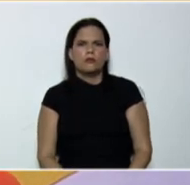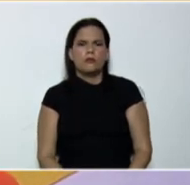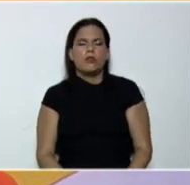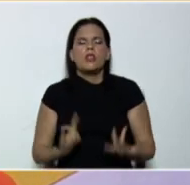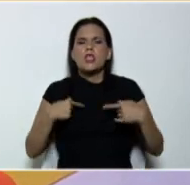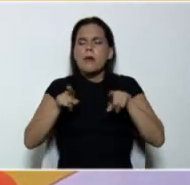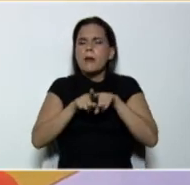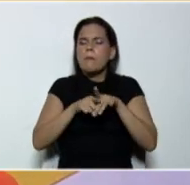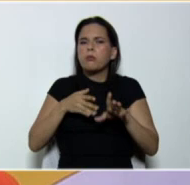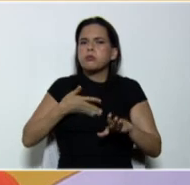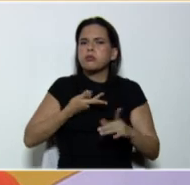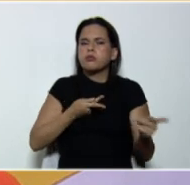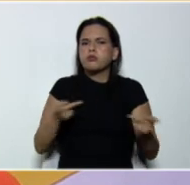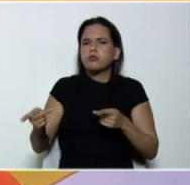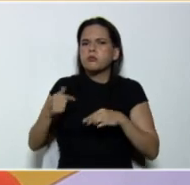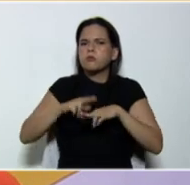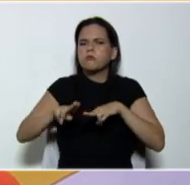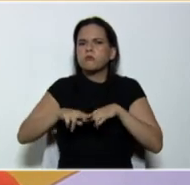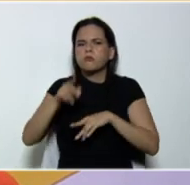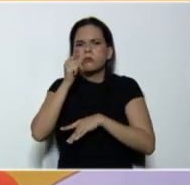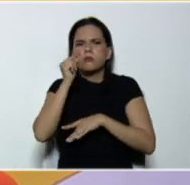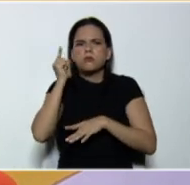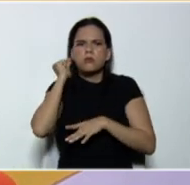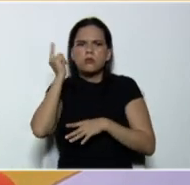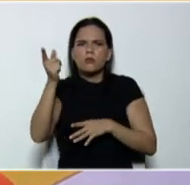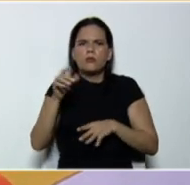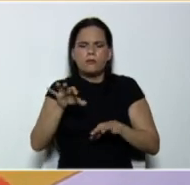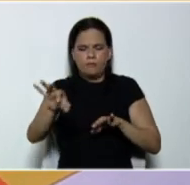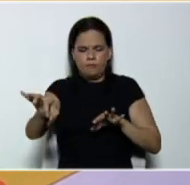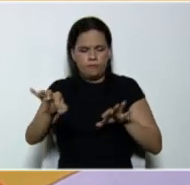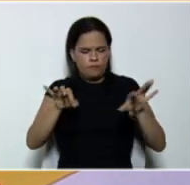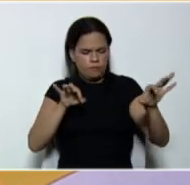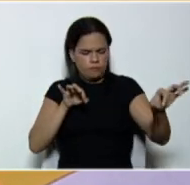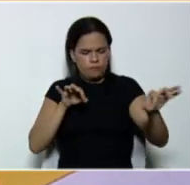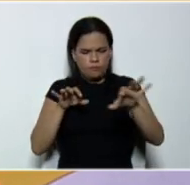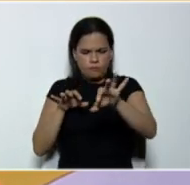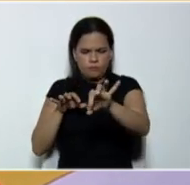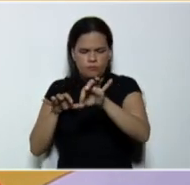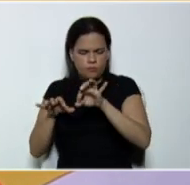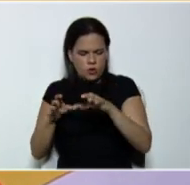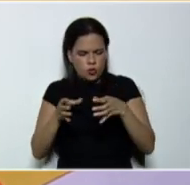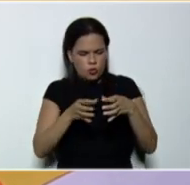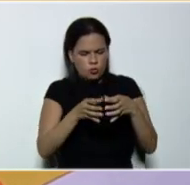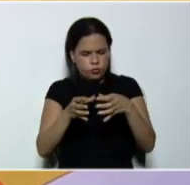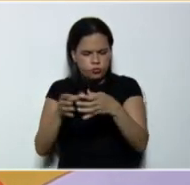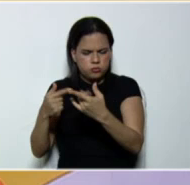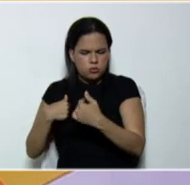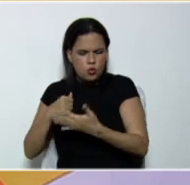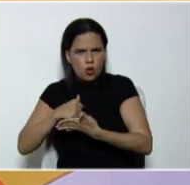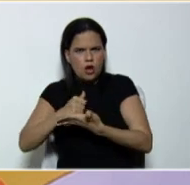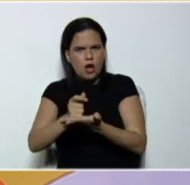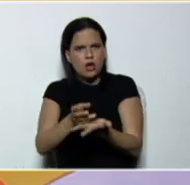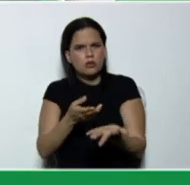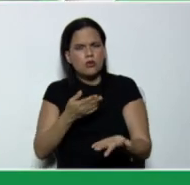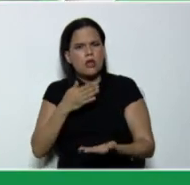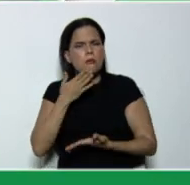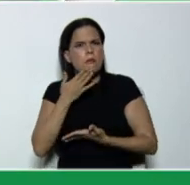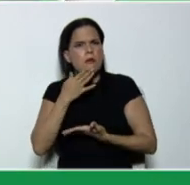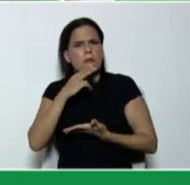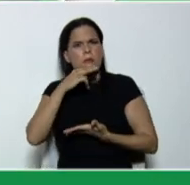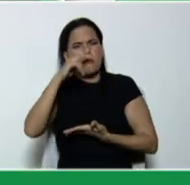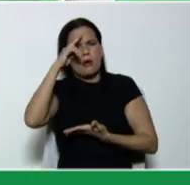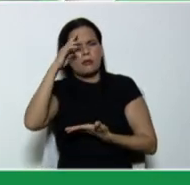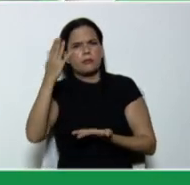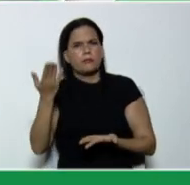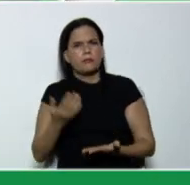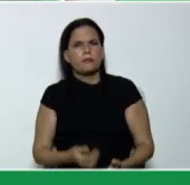También podemos invitar a la niña y al niño a clasificar. Con ayuda del representante o el adulto significativo,